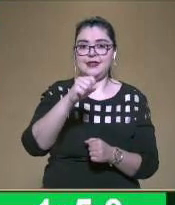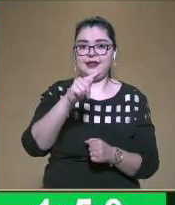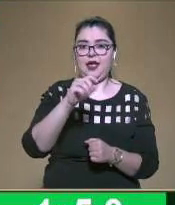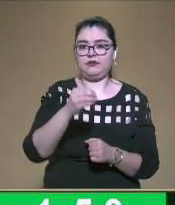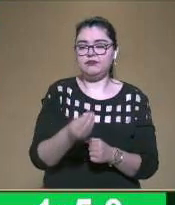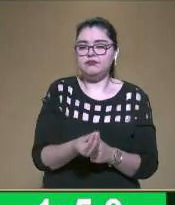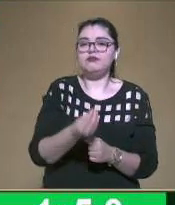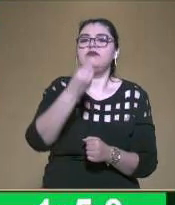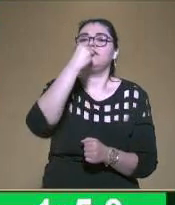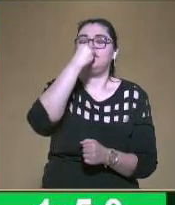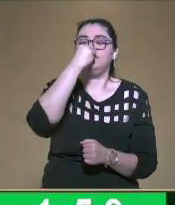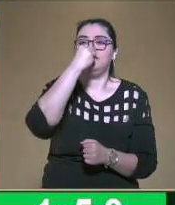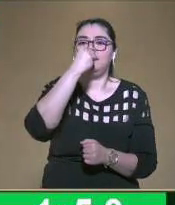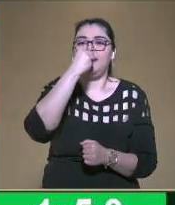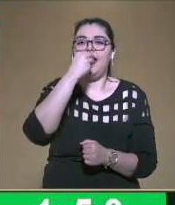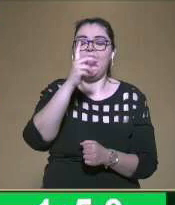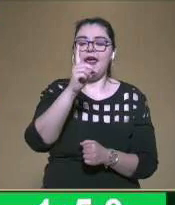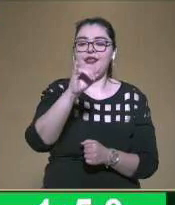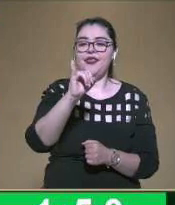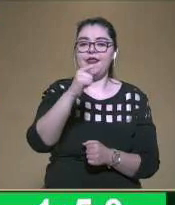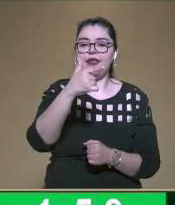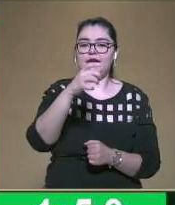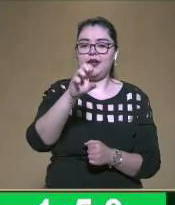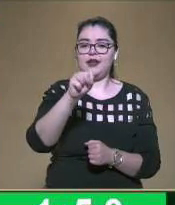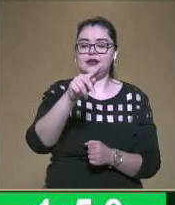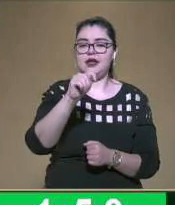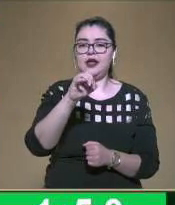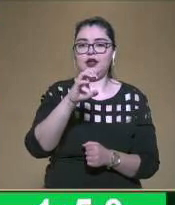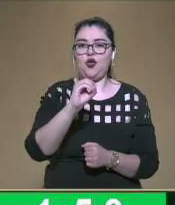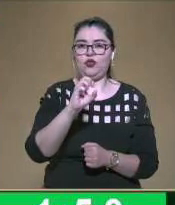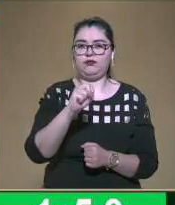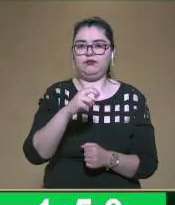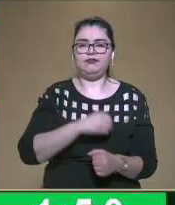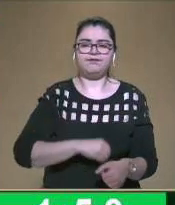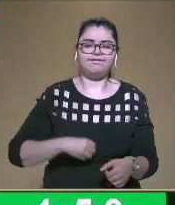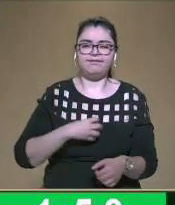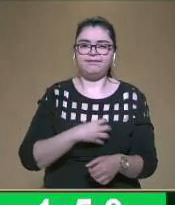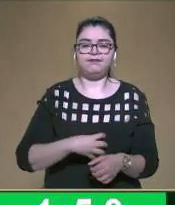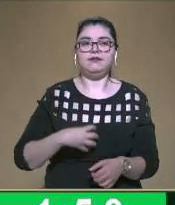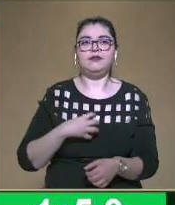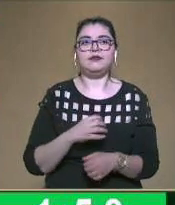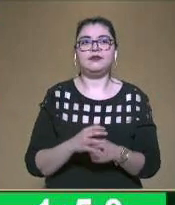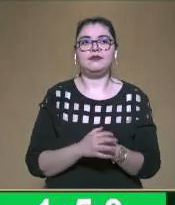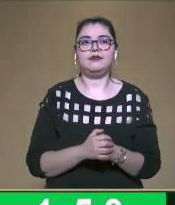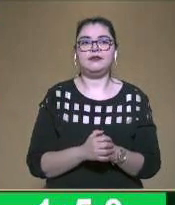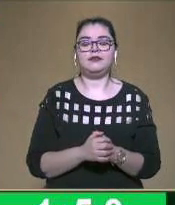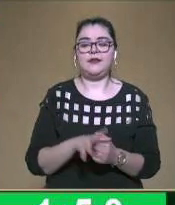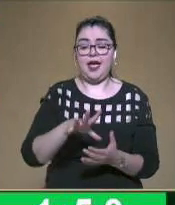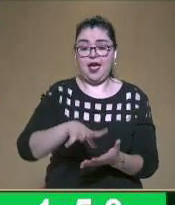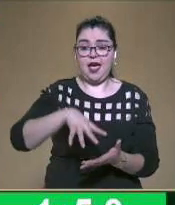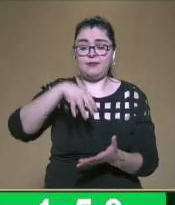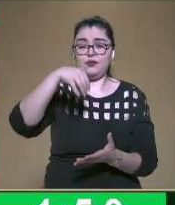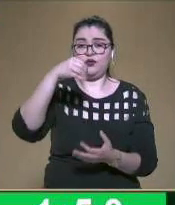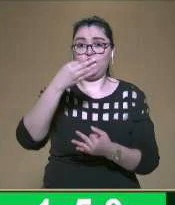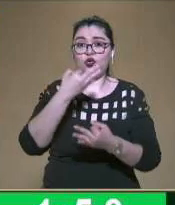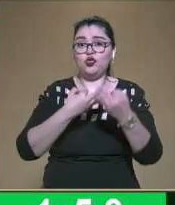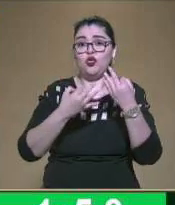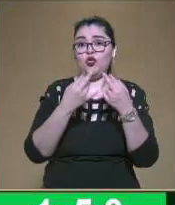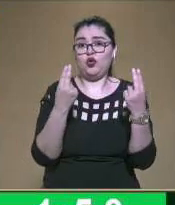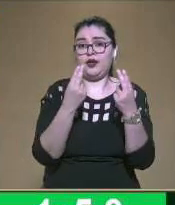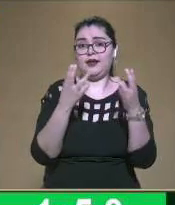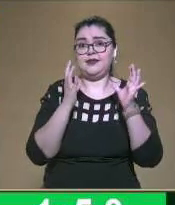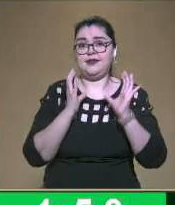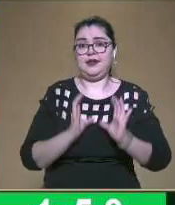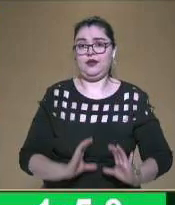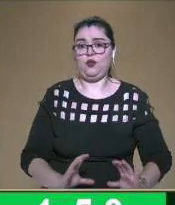a partículas más pequeñas. La absorción son los nutrientes que pasan a las células. La circulación